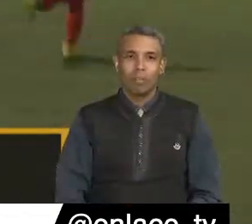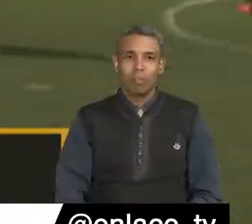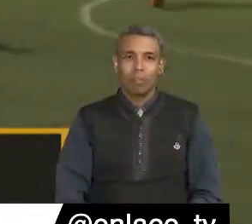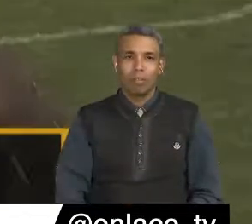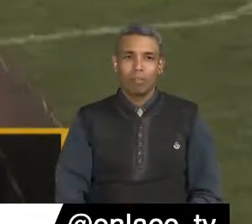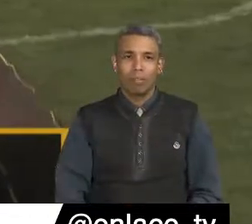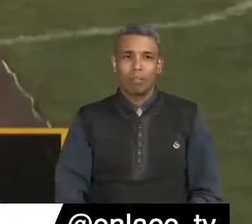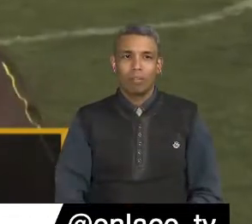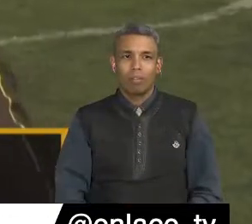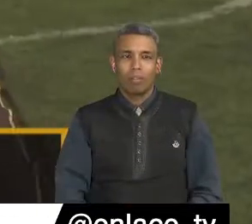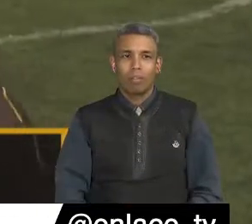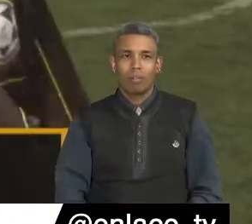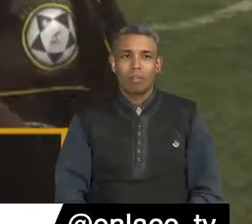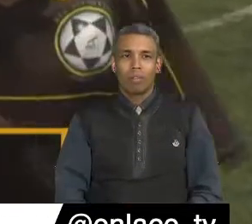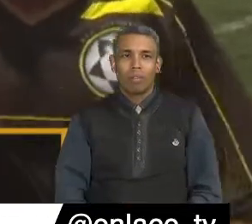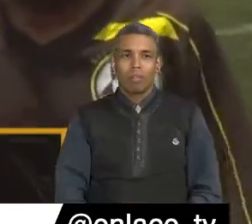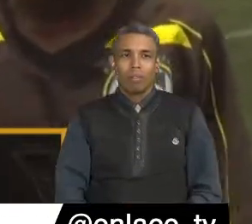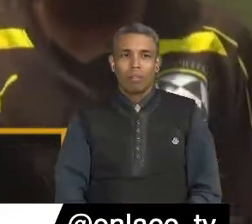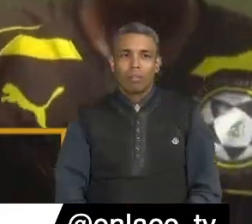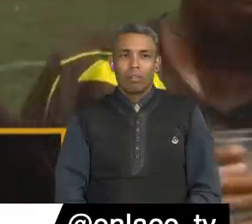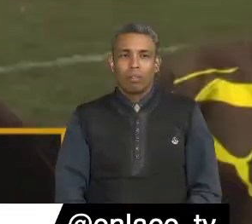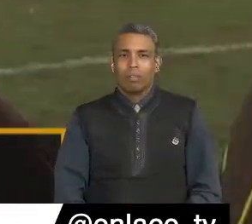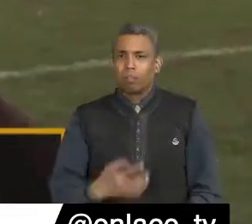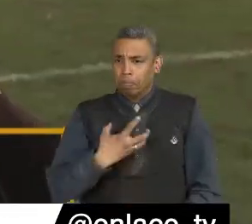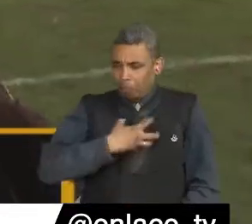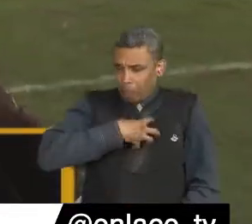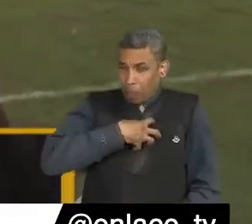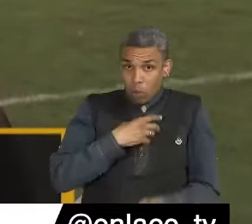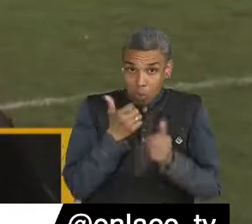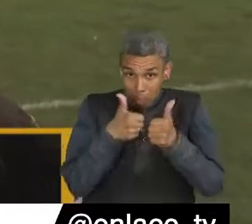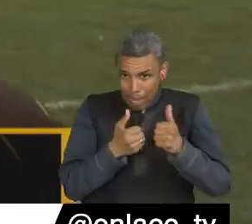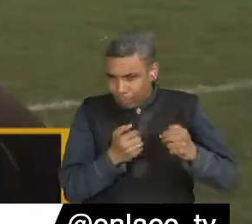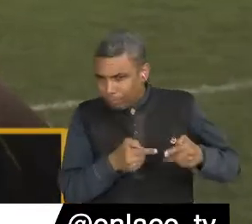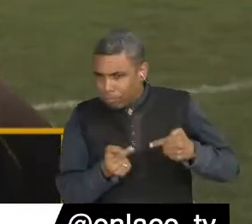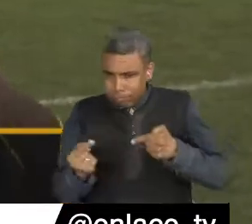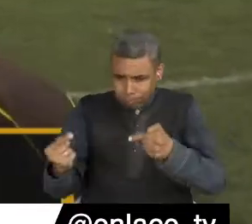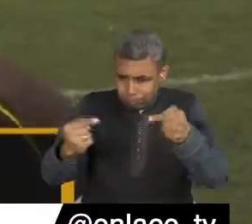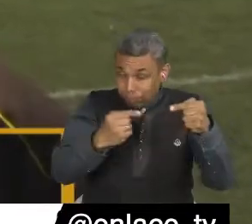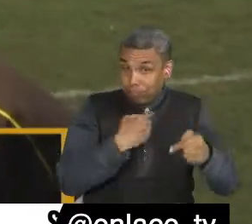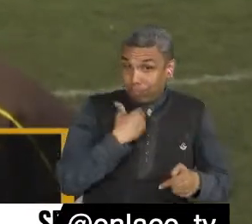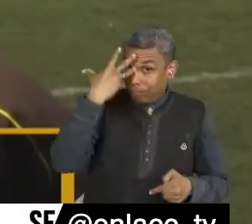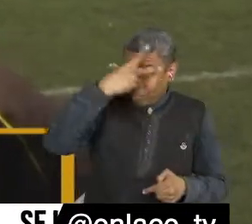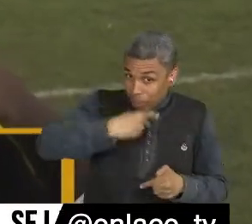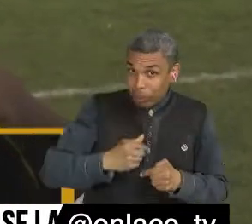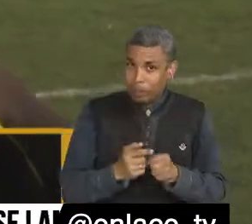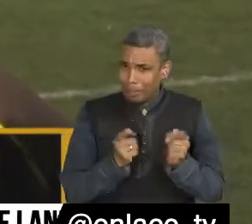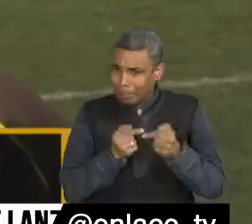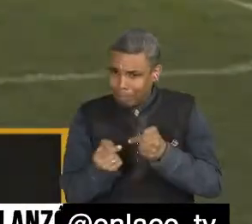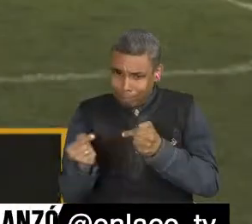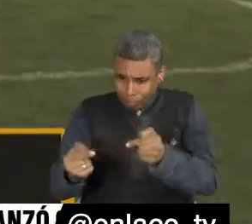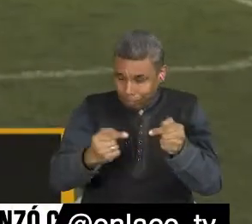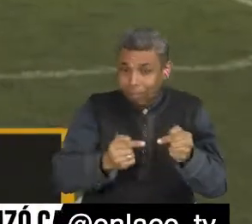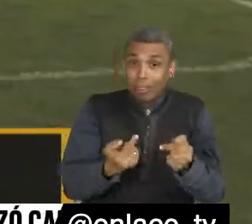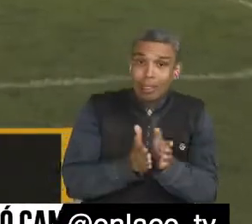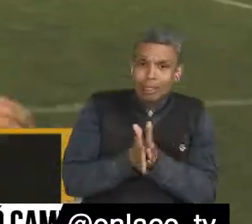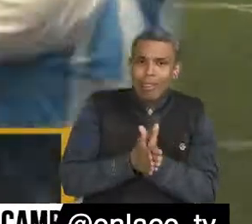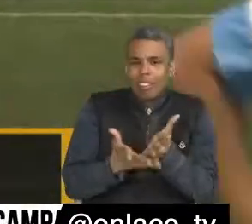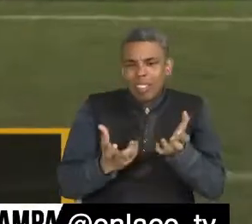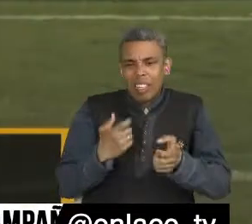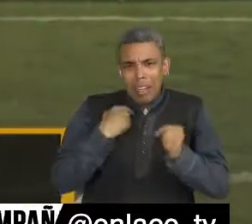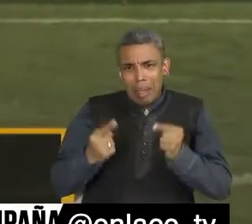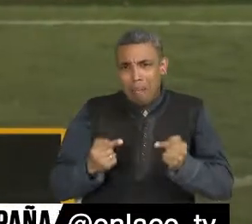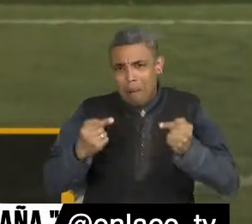Fresca Leche. Pues también lo que están haciendo acá está bien, un relámpago bonito. Y nosotros esperamos ganar. Bien,